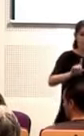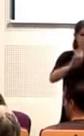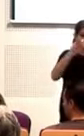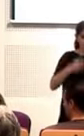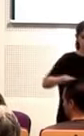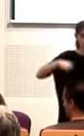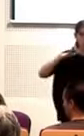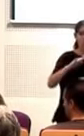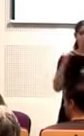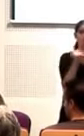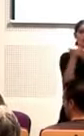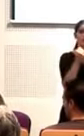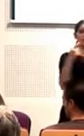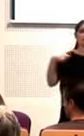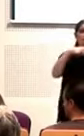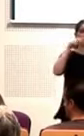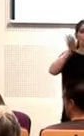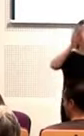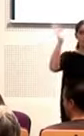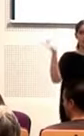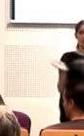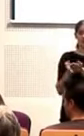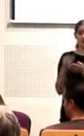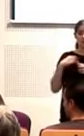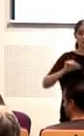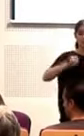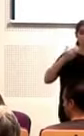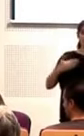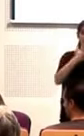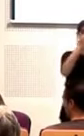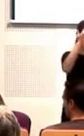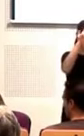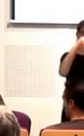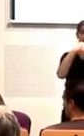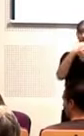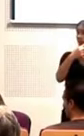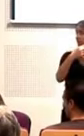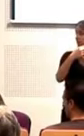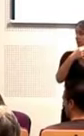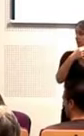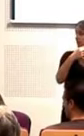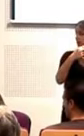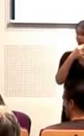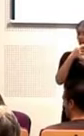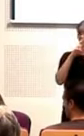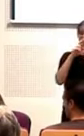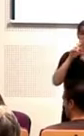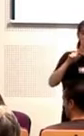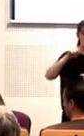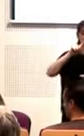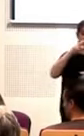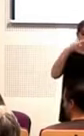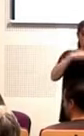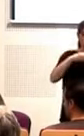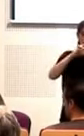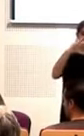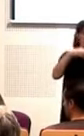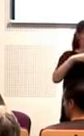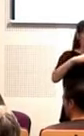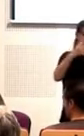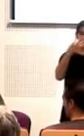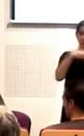Jornada, sexualidad, universalidad. Y yo he empezado esta mañana diciendo, espero que aquí se haga la segunda, la tercera y la cuarta, y no en este salón, que